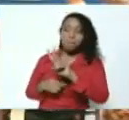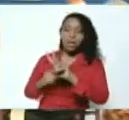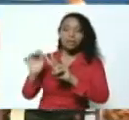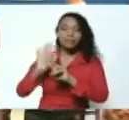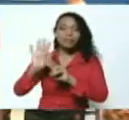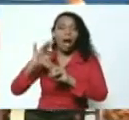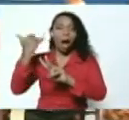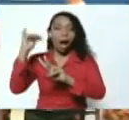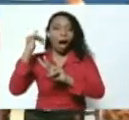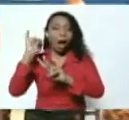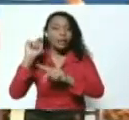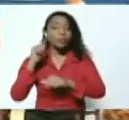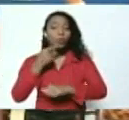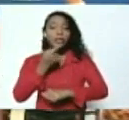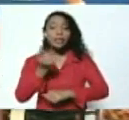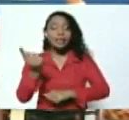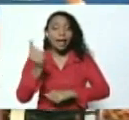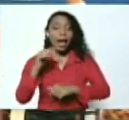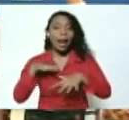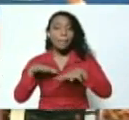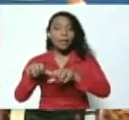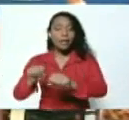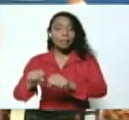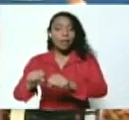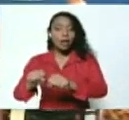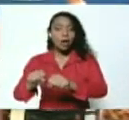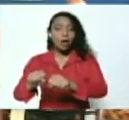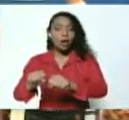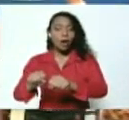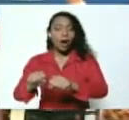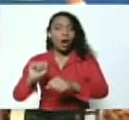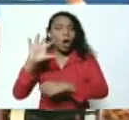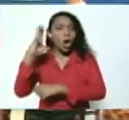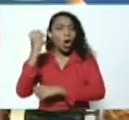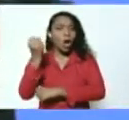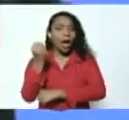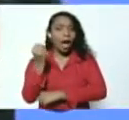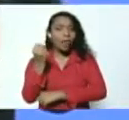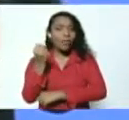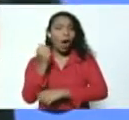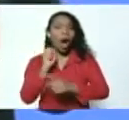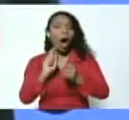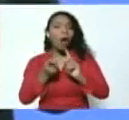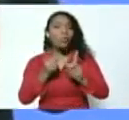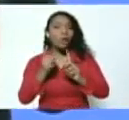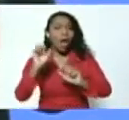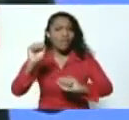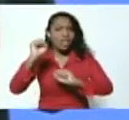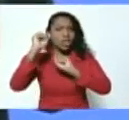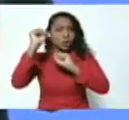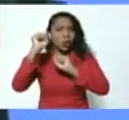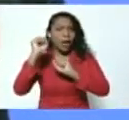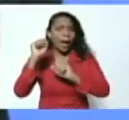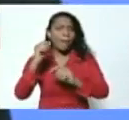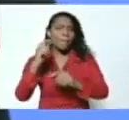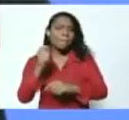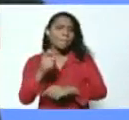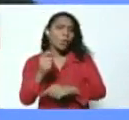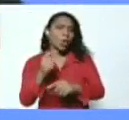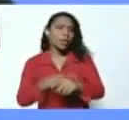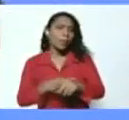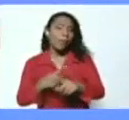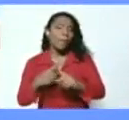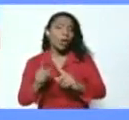eso decía que el imperialismo ha logrado algunas victorias circunstanciales, pero